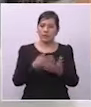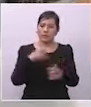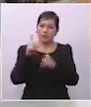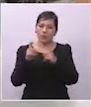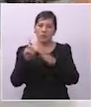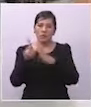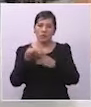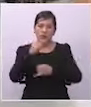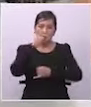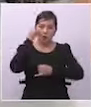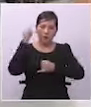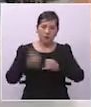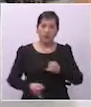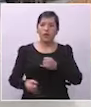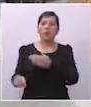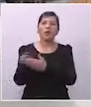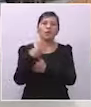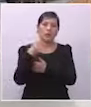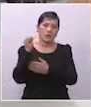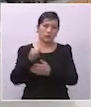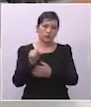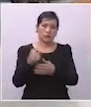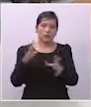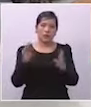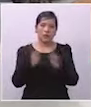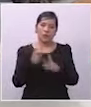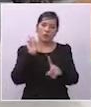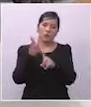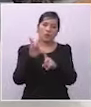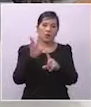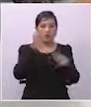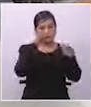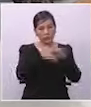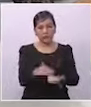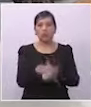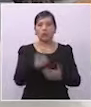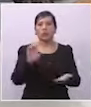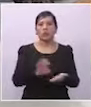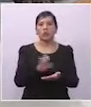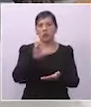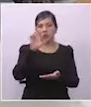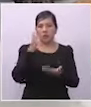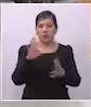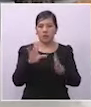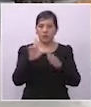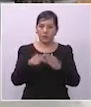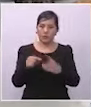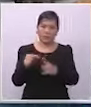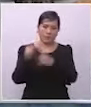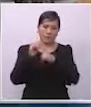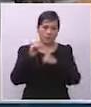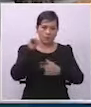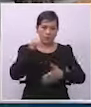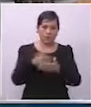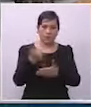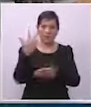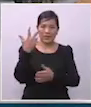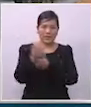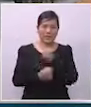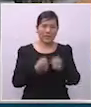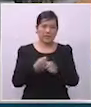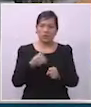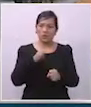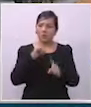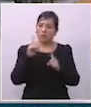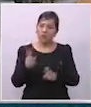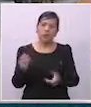contó que había sufrido estos abusos dentro del colegio. Literalmente ella dijo, cuando le pregunté, no